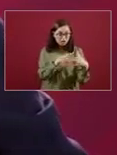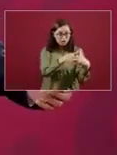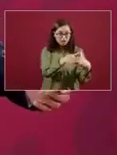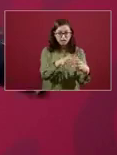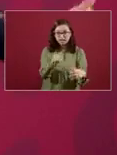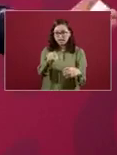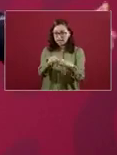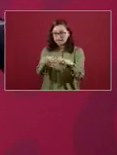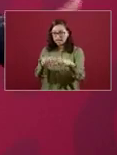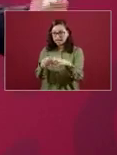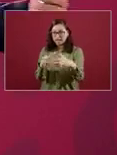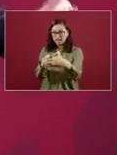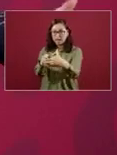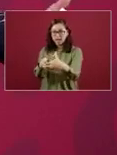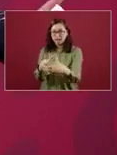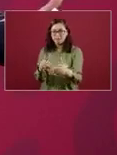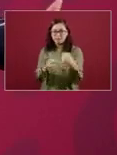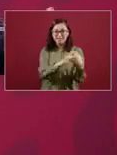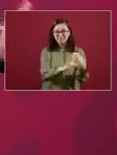No,